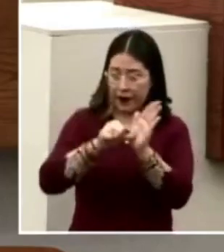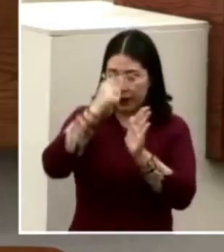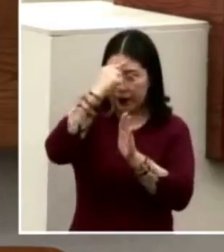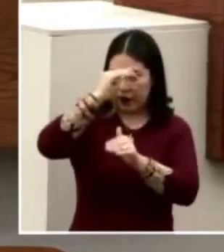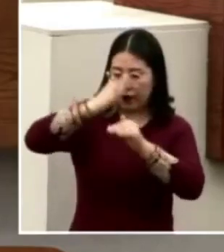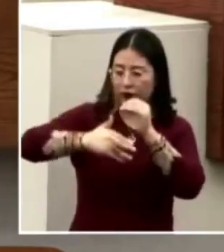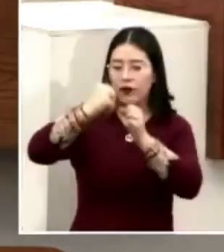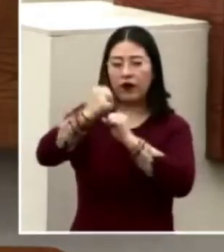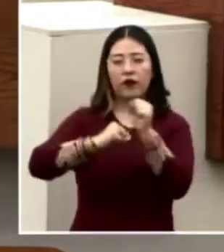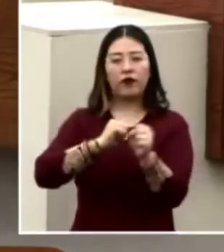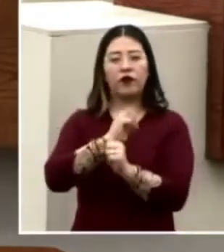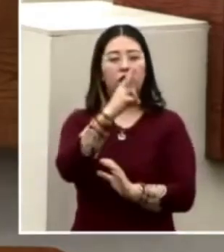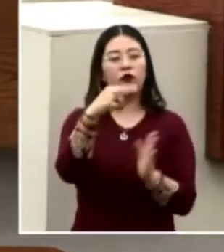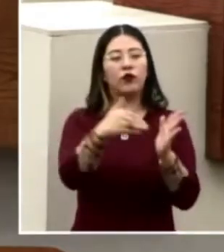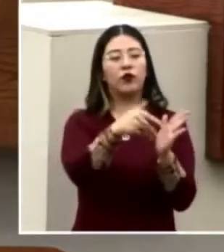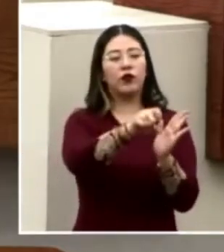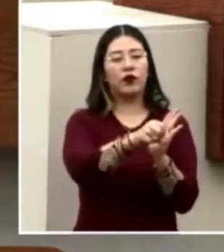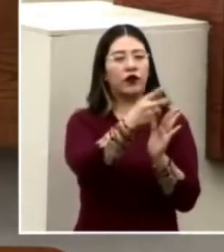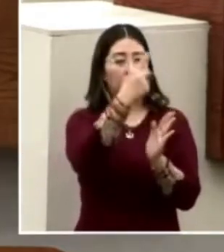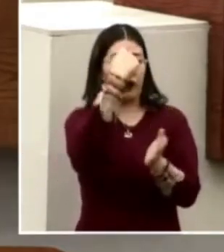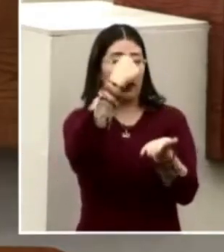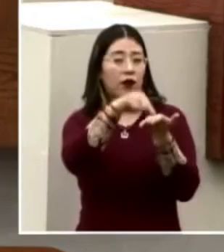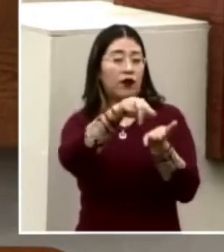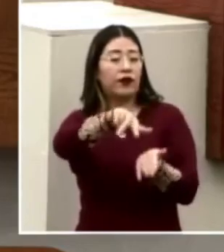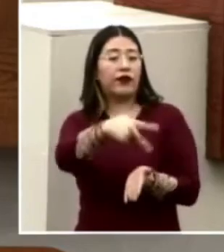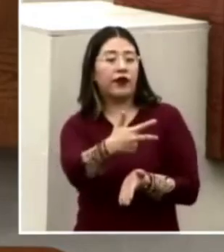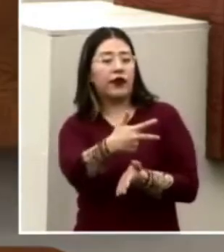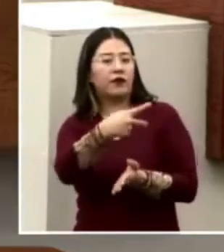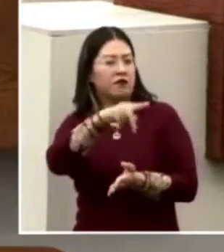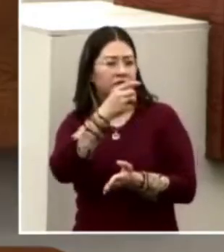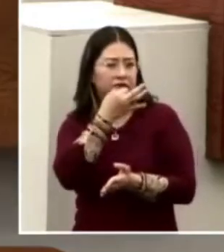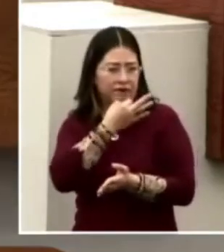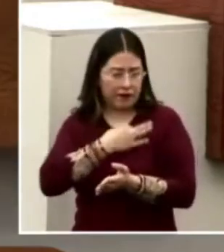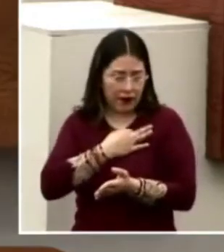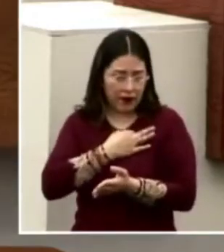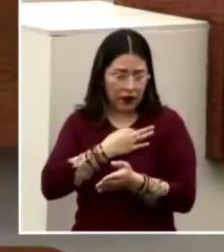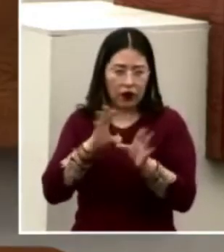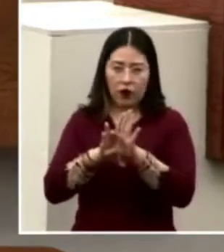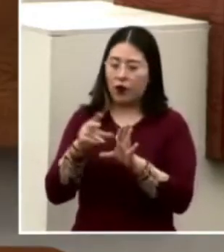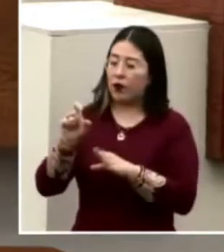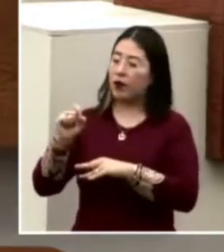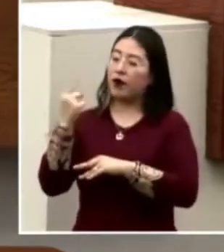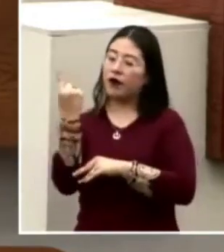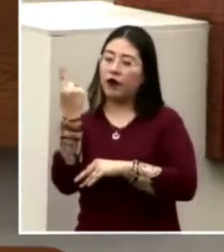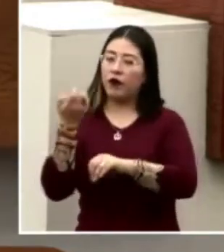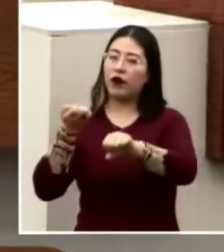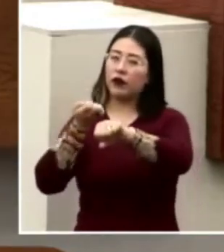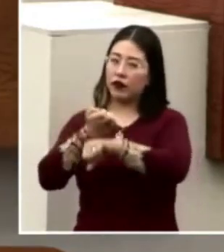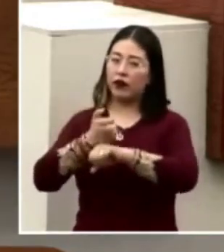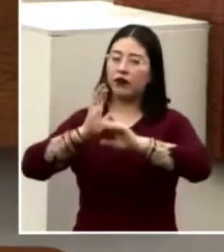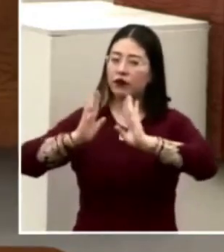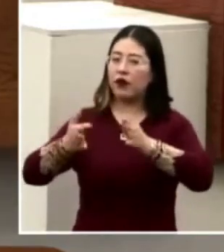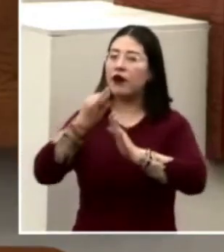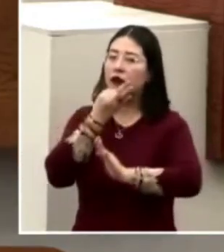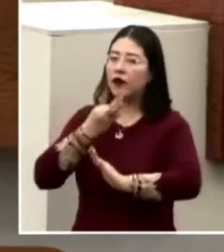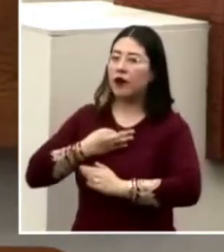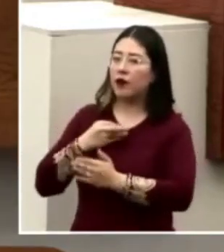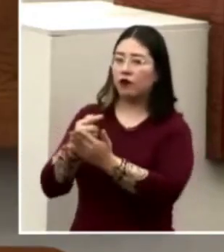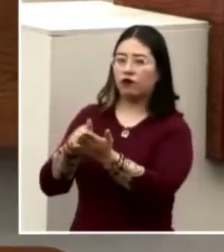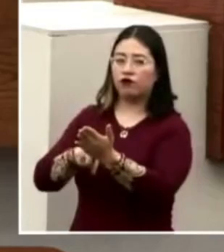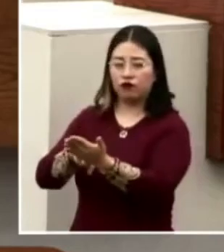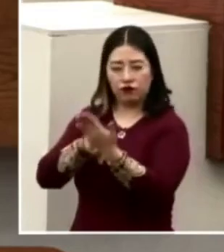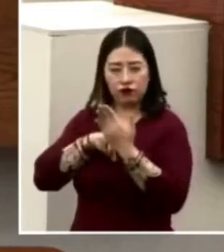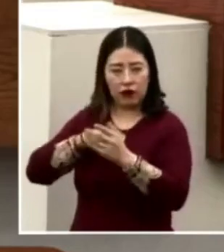año, yo pensaba que eran 13, pero me dicen que no, que son ya 21 los estados que han